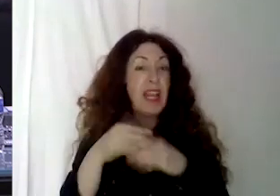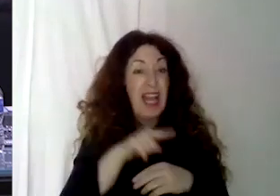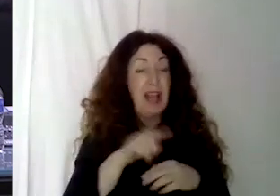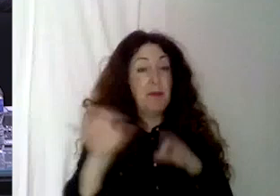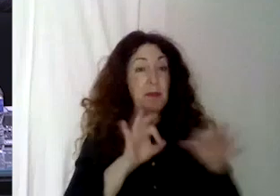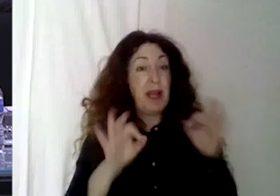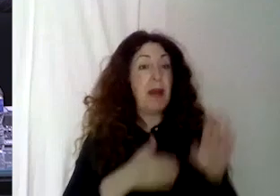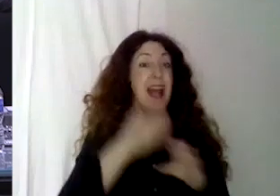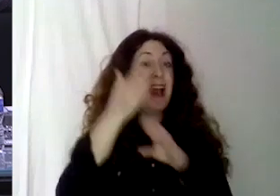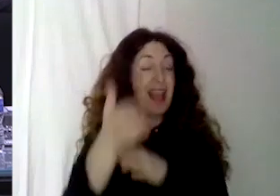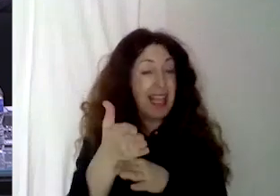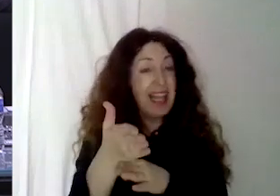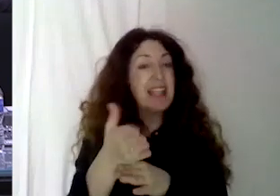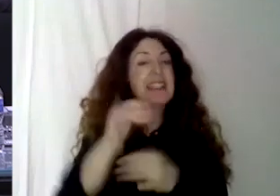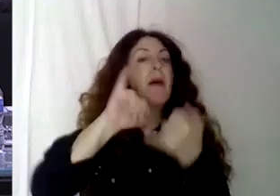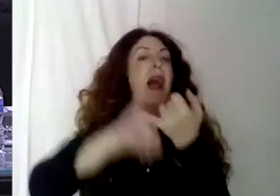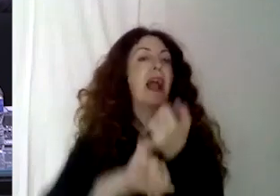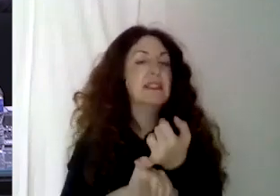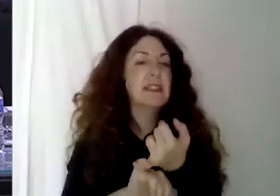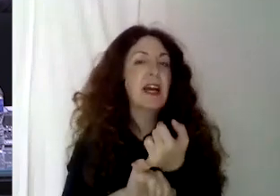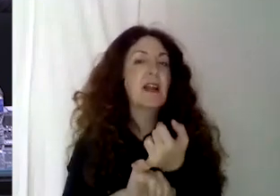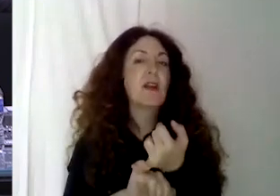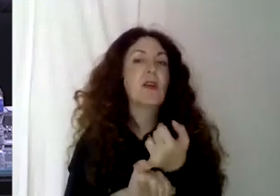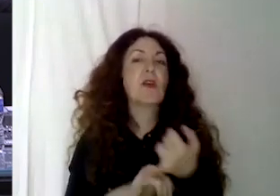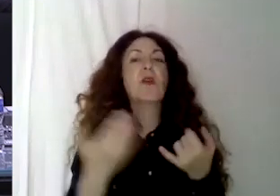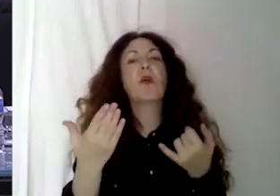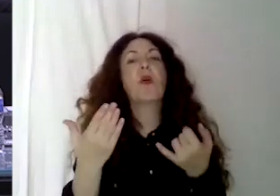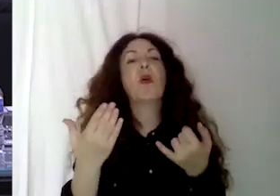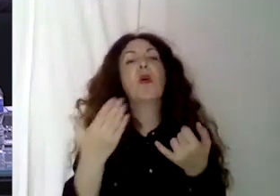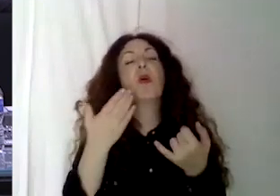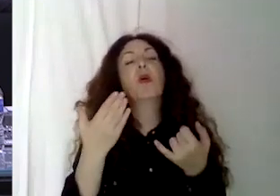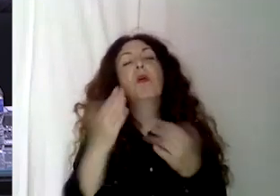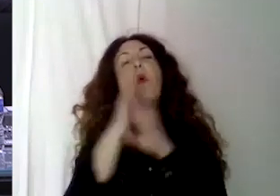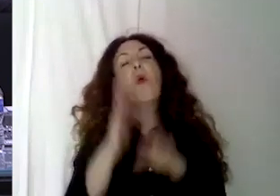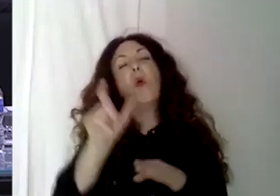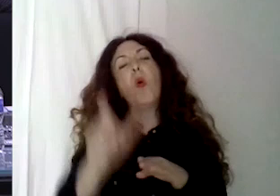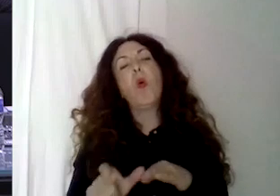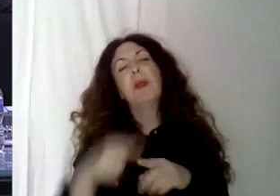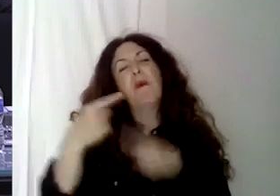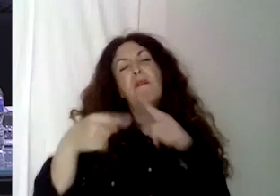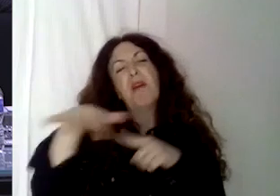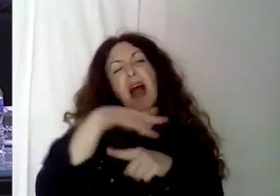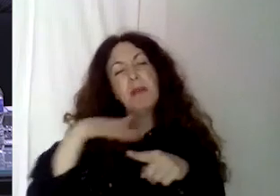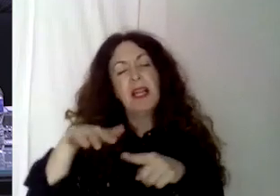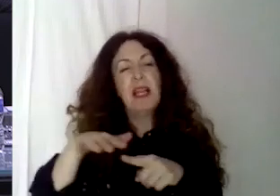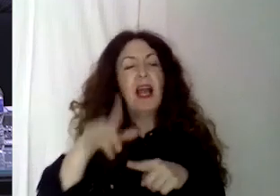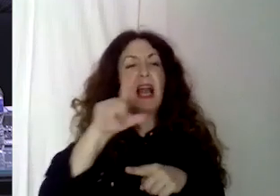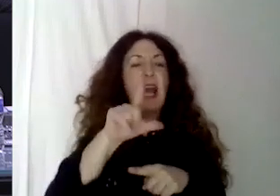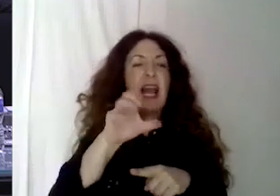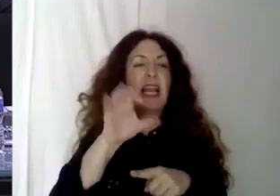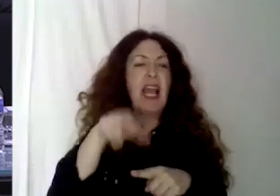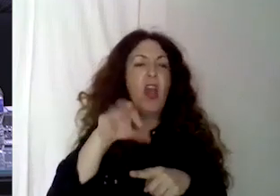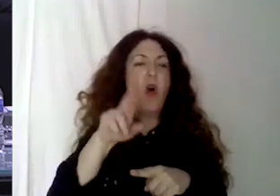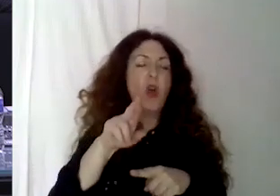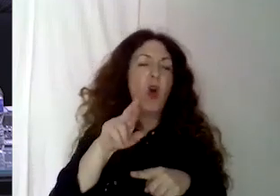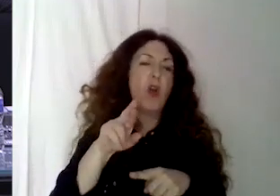descendiente, la última de las Leonor, las grandes Leonor de Ferrara. Eso que le gustaba tanto a Goethe. Ya estamos en el